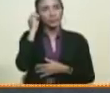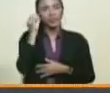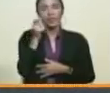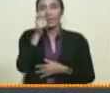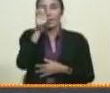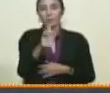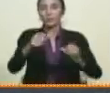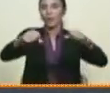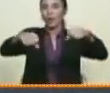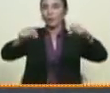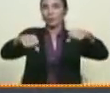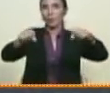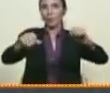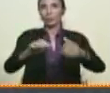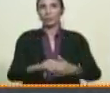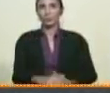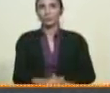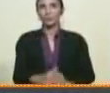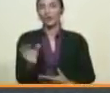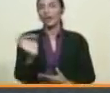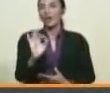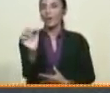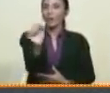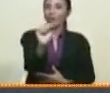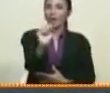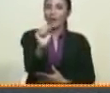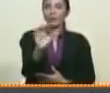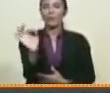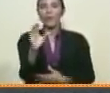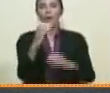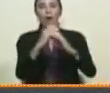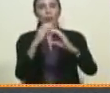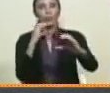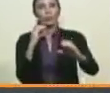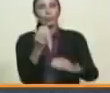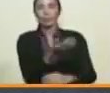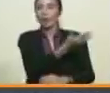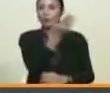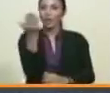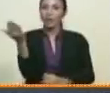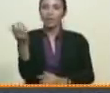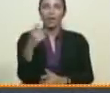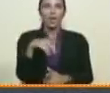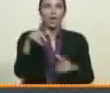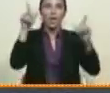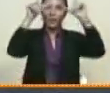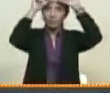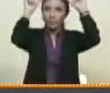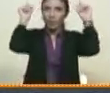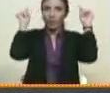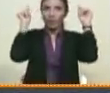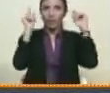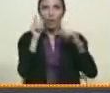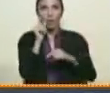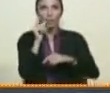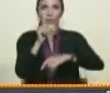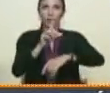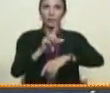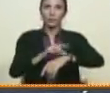que viene es un carro a ti que viene en un autobús a ti enfermera doctora doctor ross